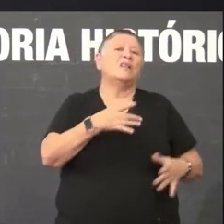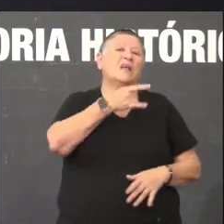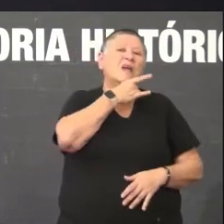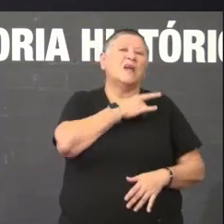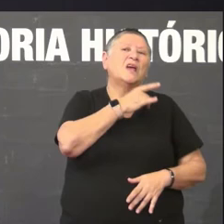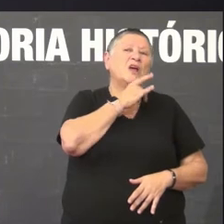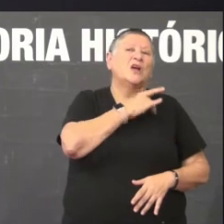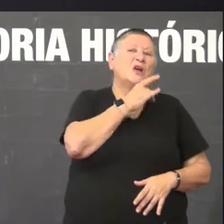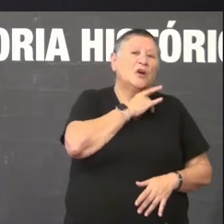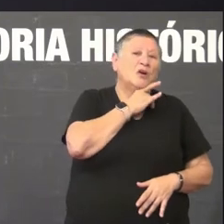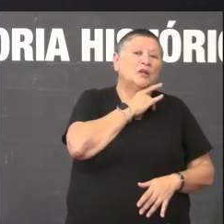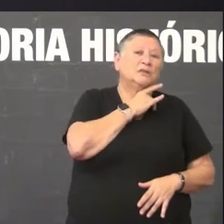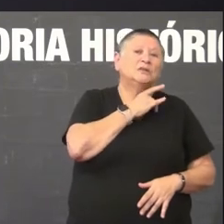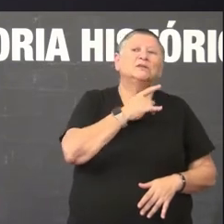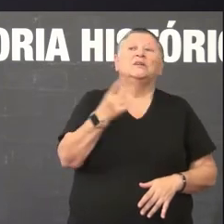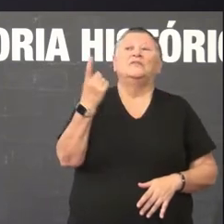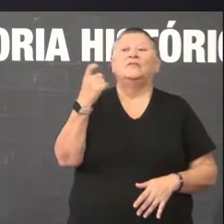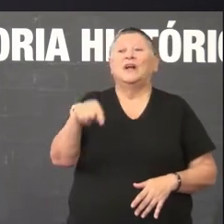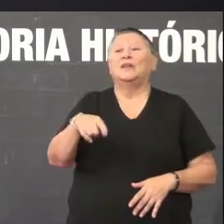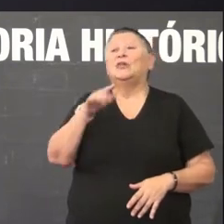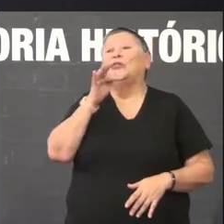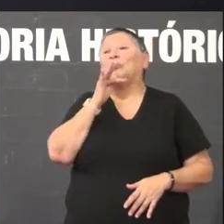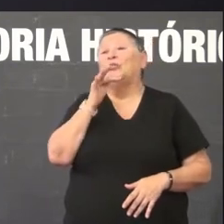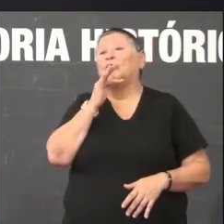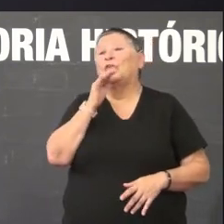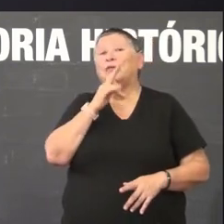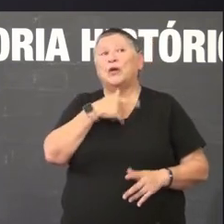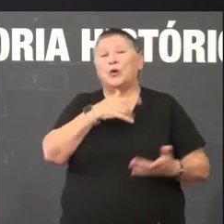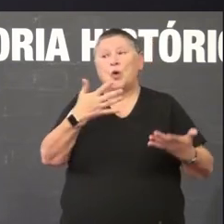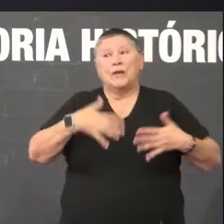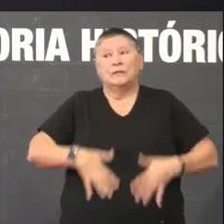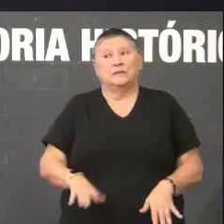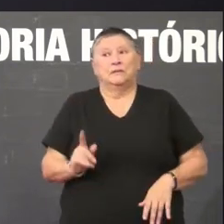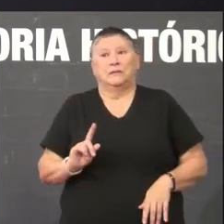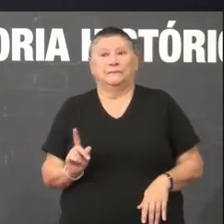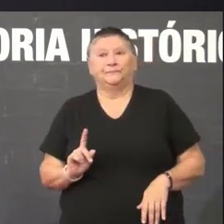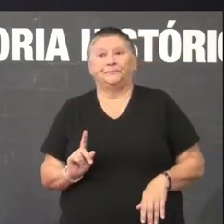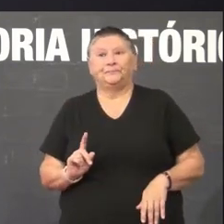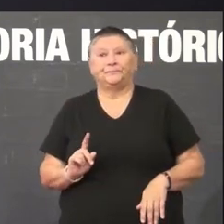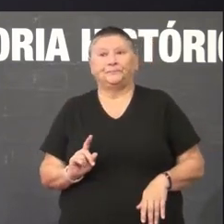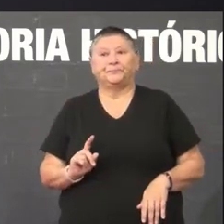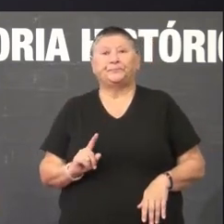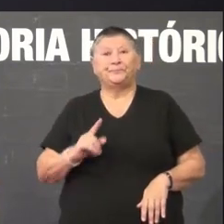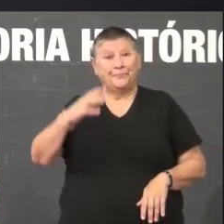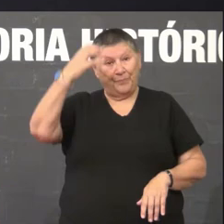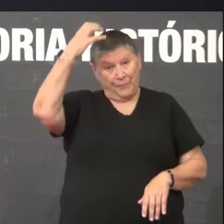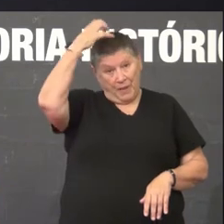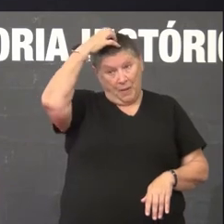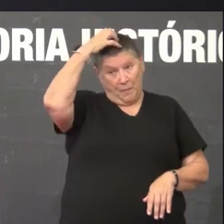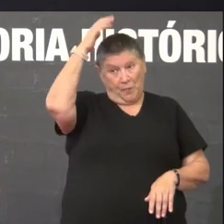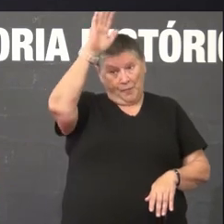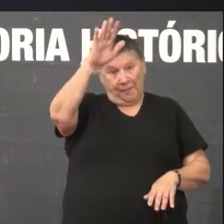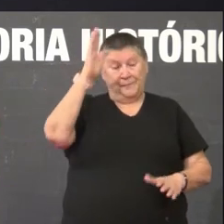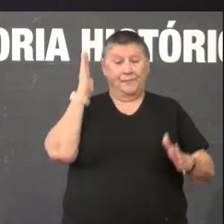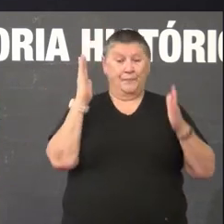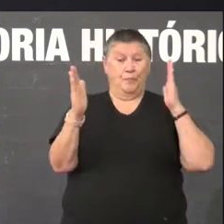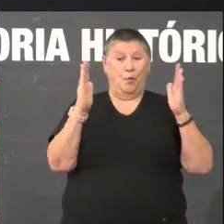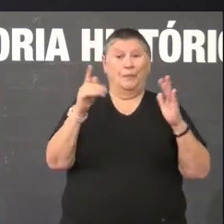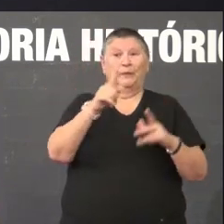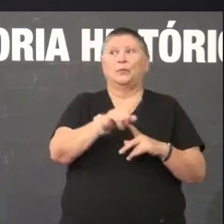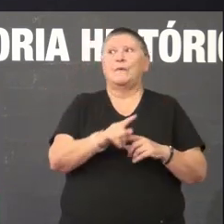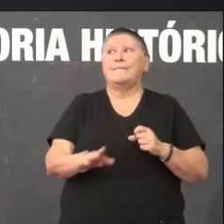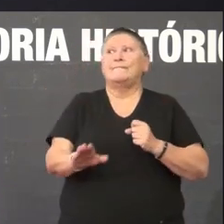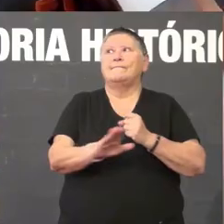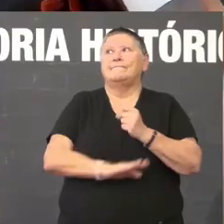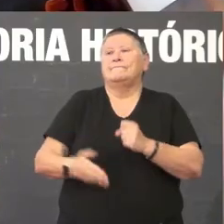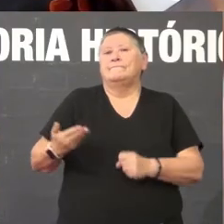hemos asimilado, o todavía hoy no hemos asimilado. La monarquía en aquel momento no era la base